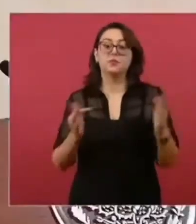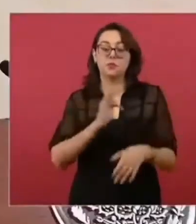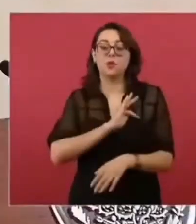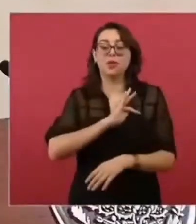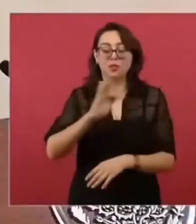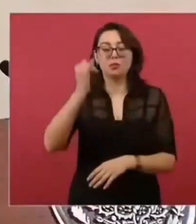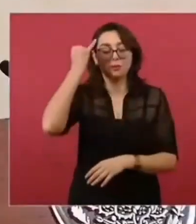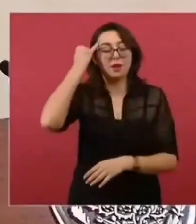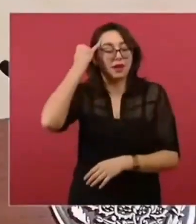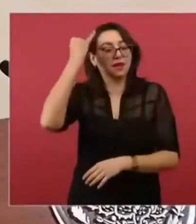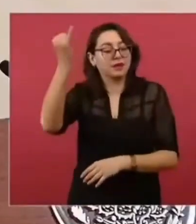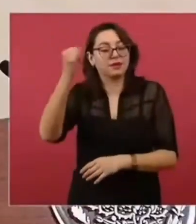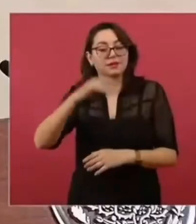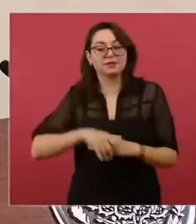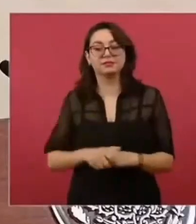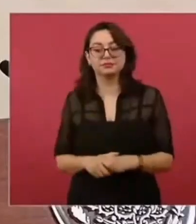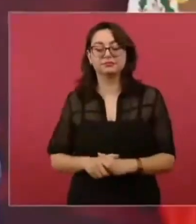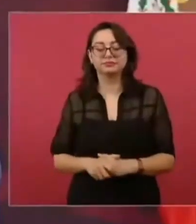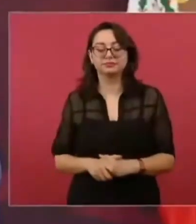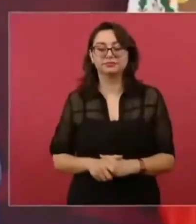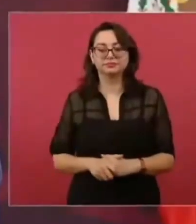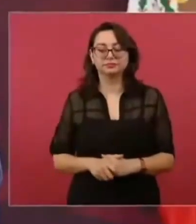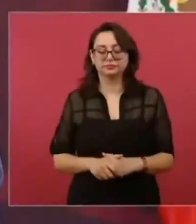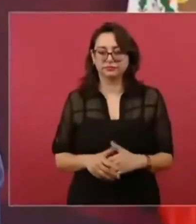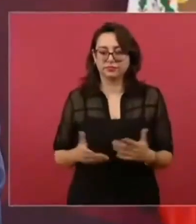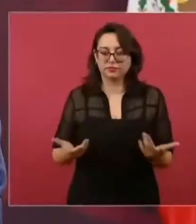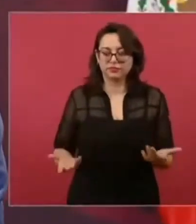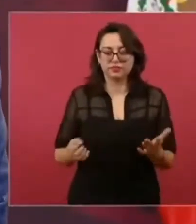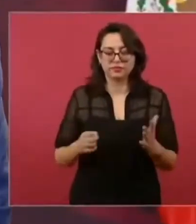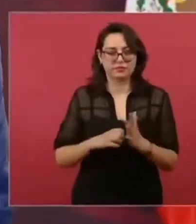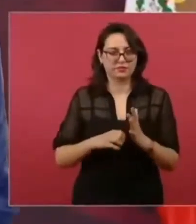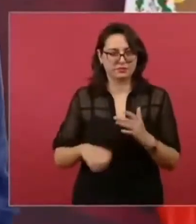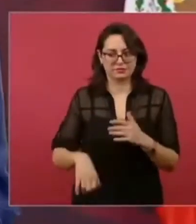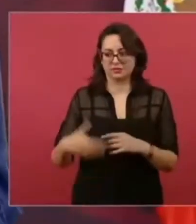estaba cayendo ceniza, pero que había que